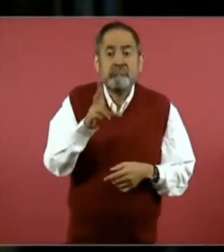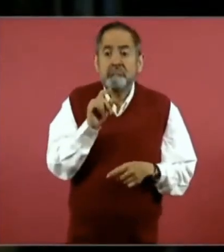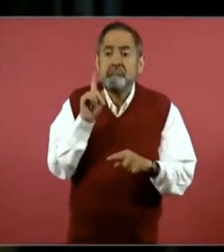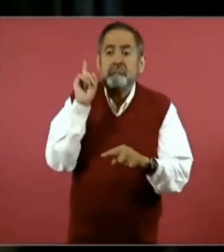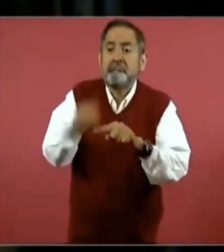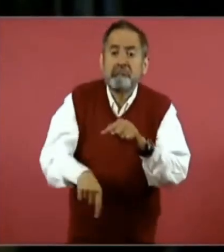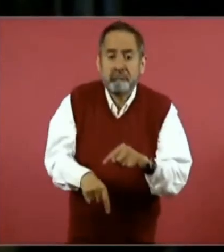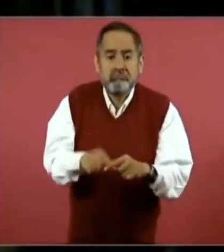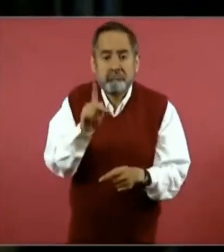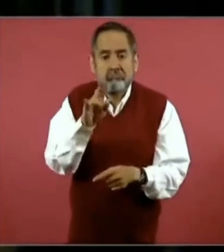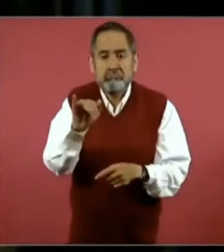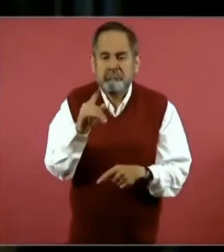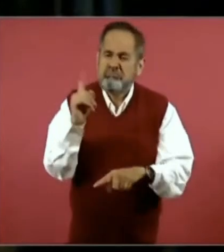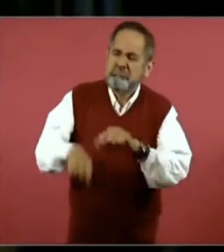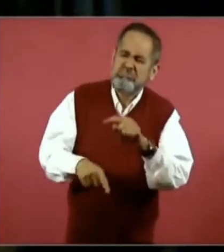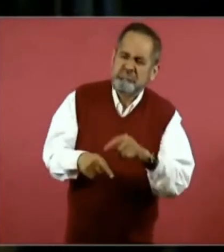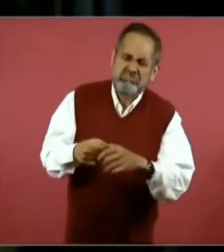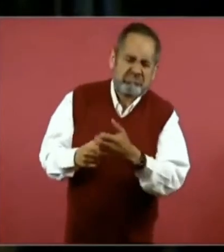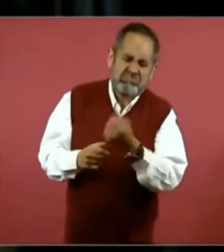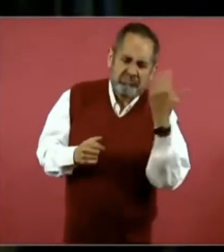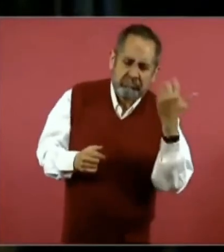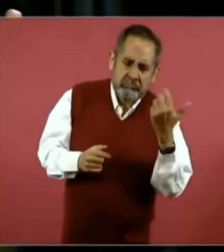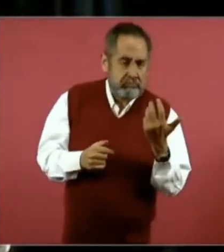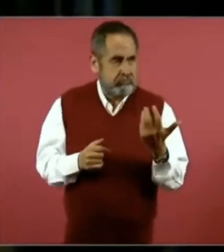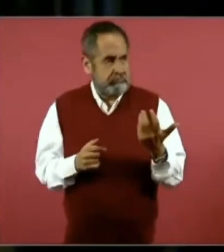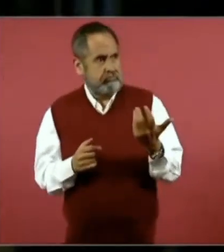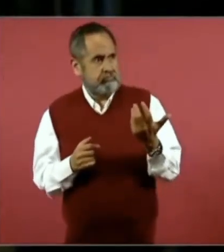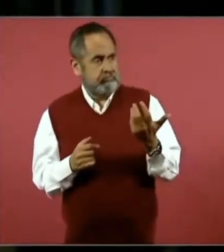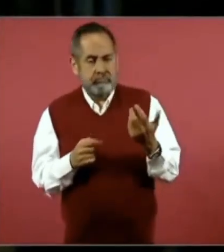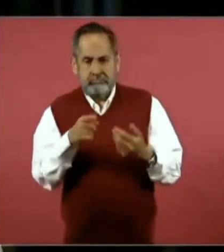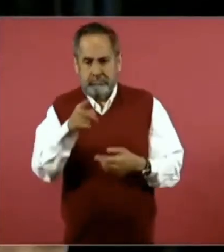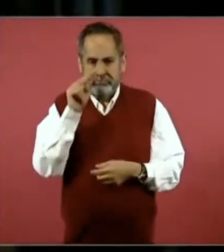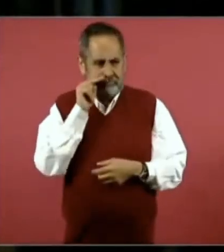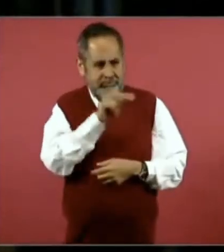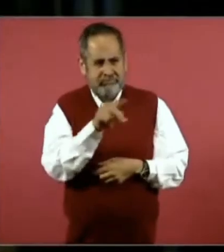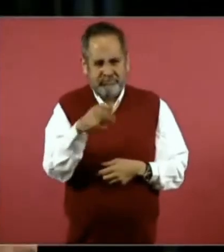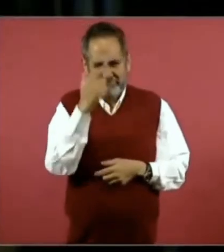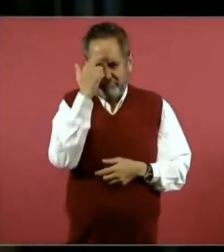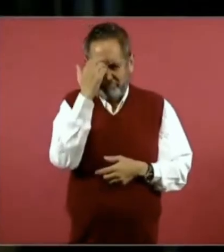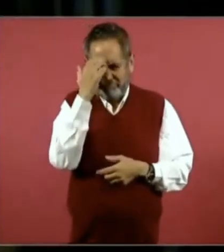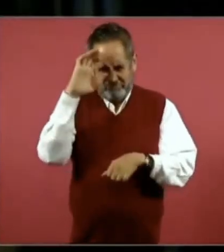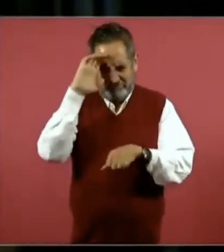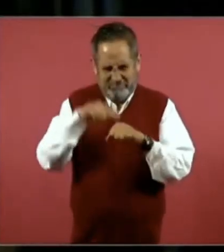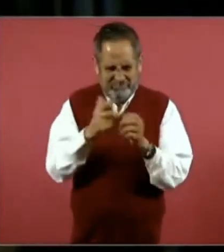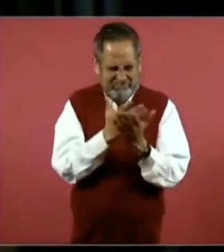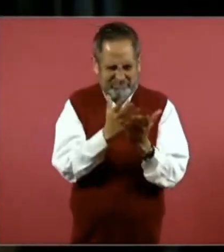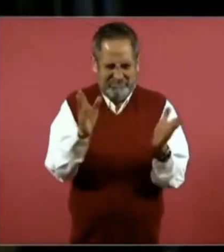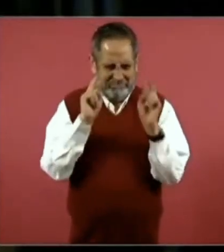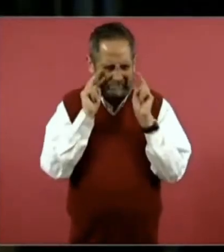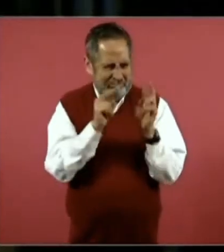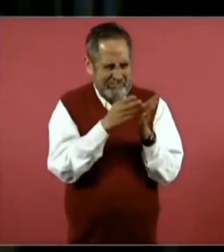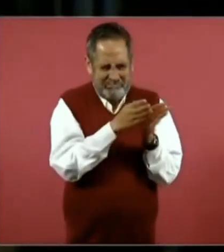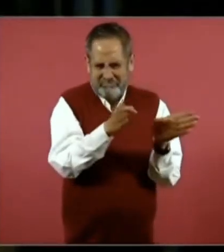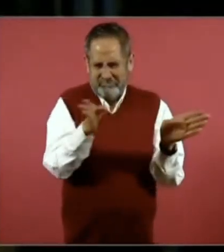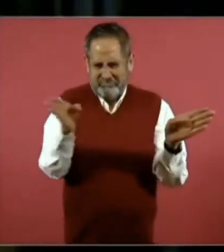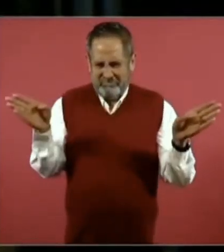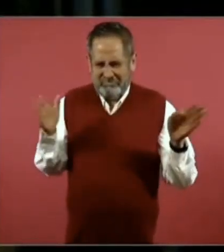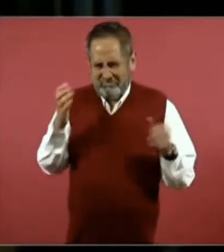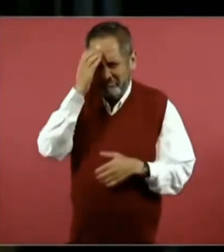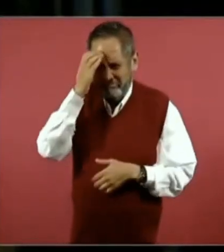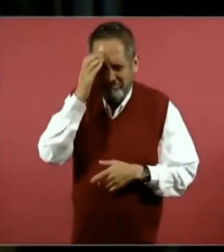PRI. Preguntarle, presidente, usted que ha tenido este bagaje cultural en los partidos en